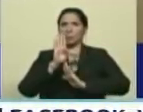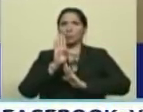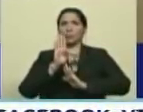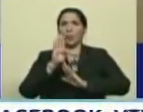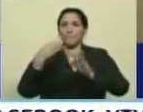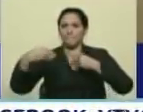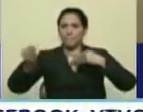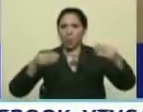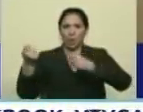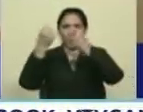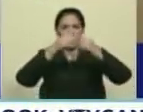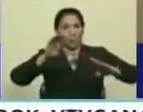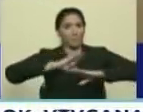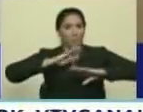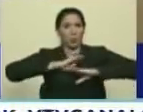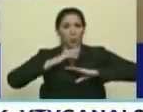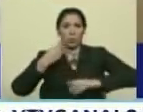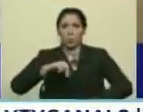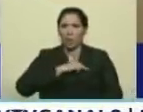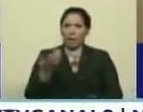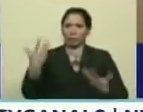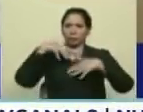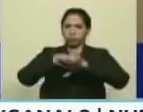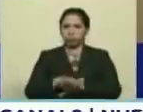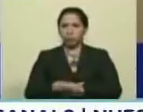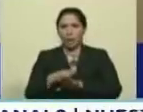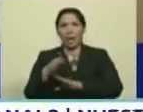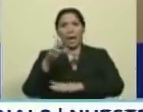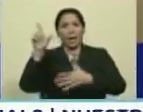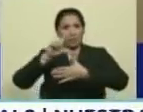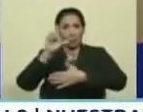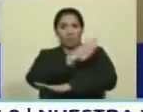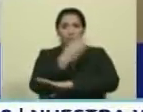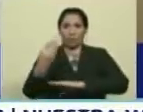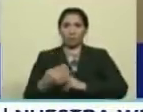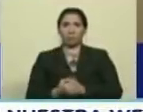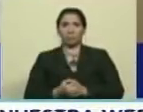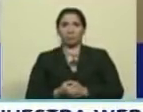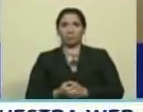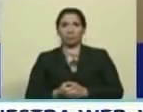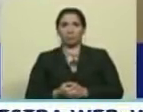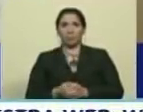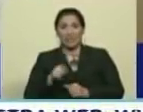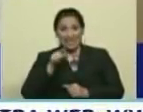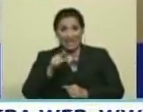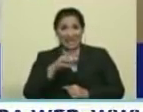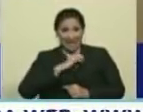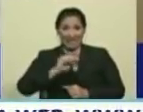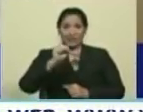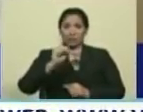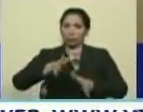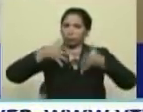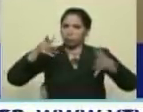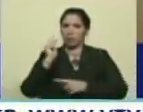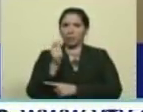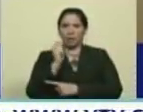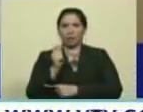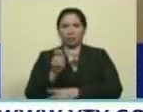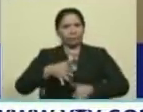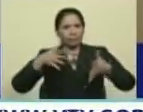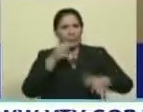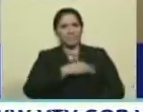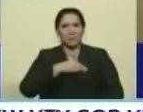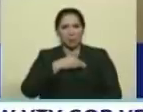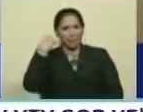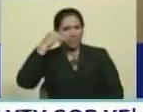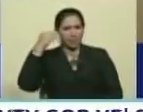modelo económico propio nuestro, integrado, latinoamericano caribeño, es la gran tarea. Es la gran misión, así lo